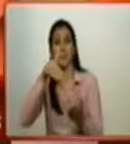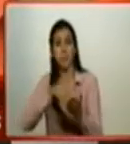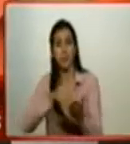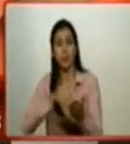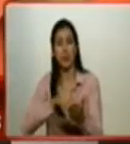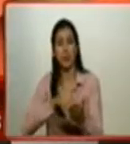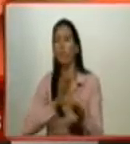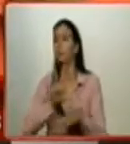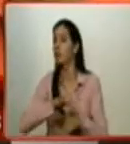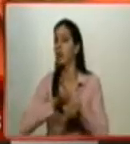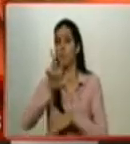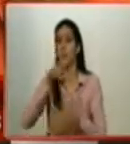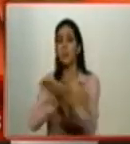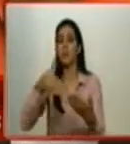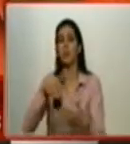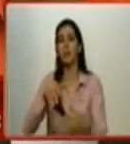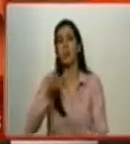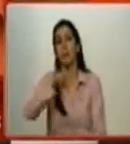más de 3 millones de familiares